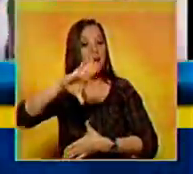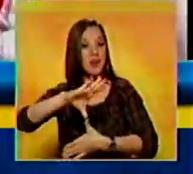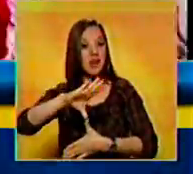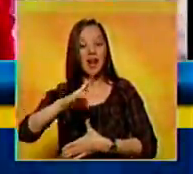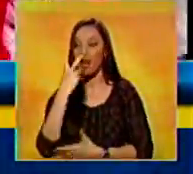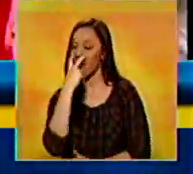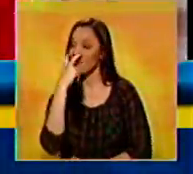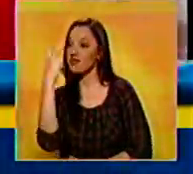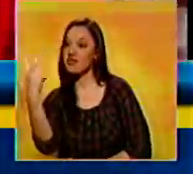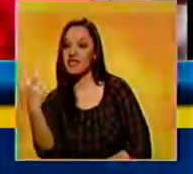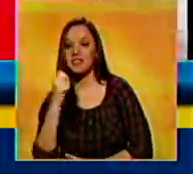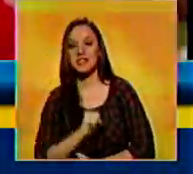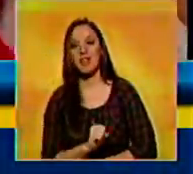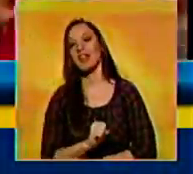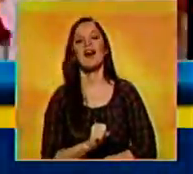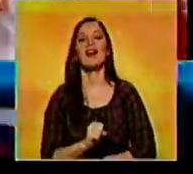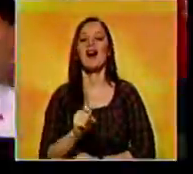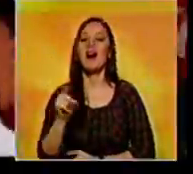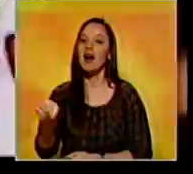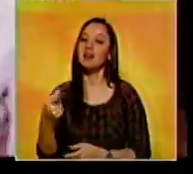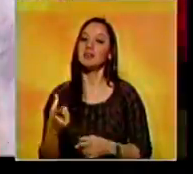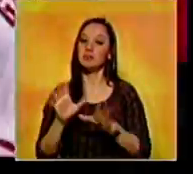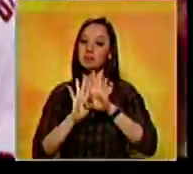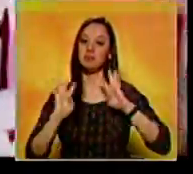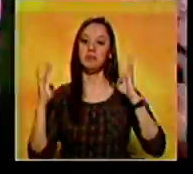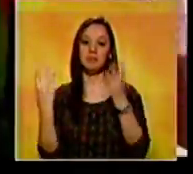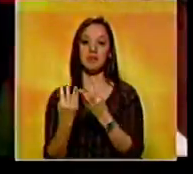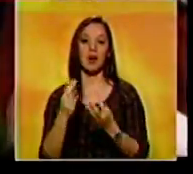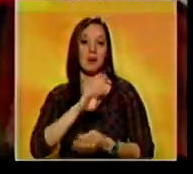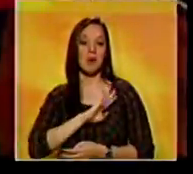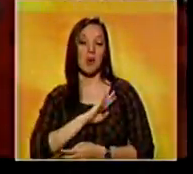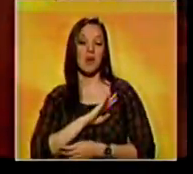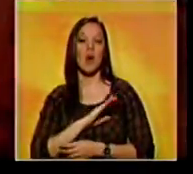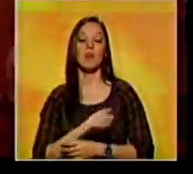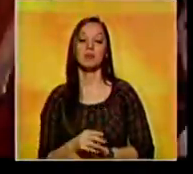visitará Kansas City en el Kauffman Stadium. Los Reales dominan esta serie